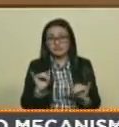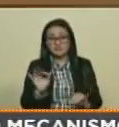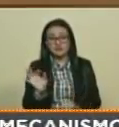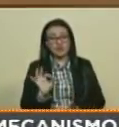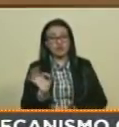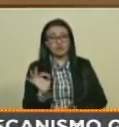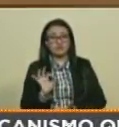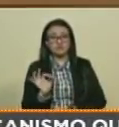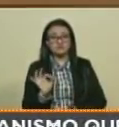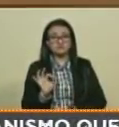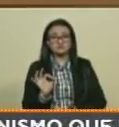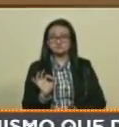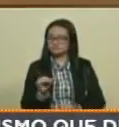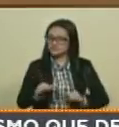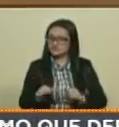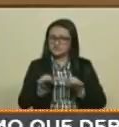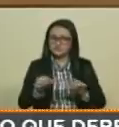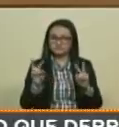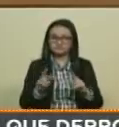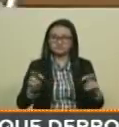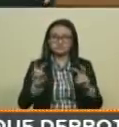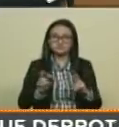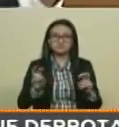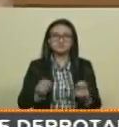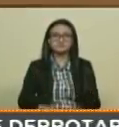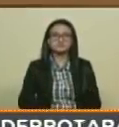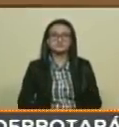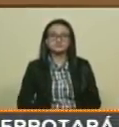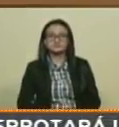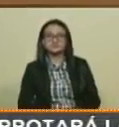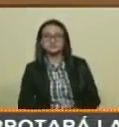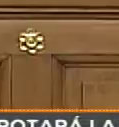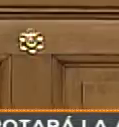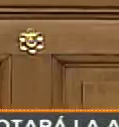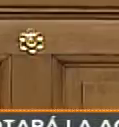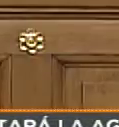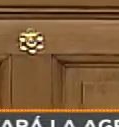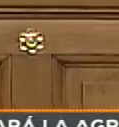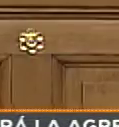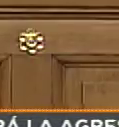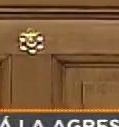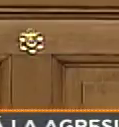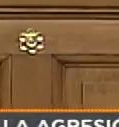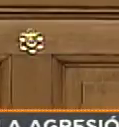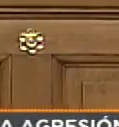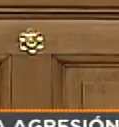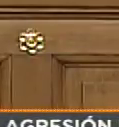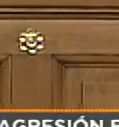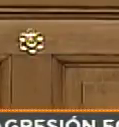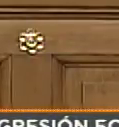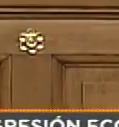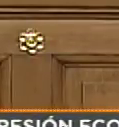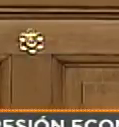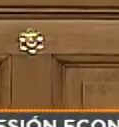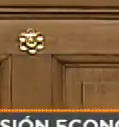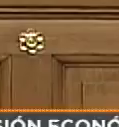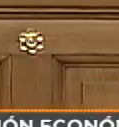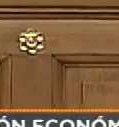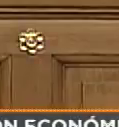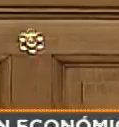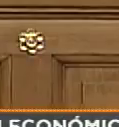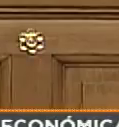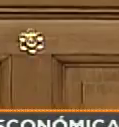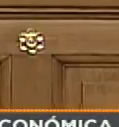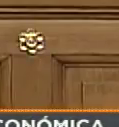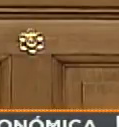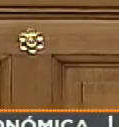narrando. Igualmente se judicializó por fin el caso de Andorra y se